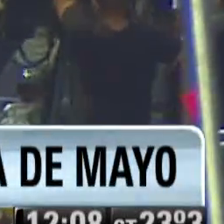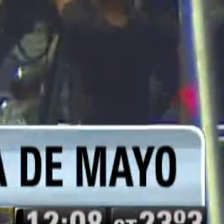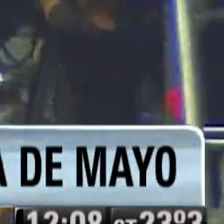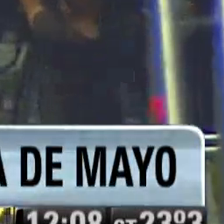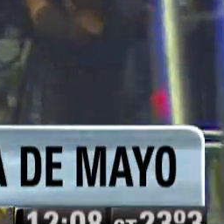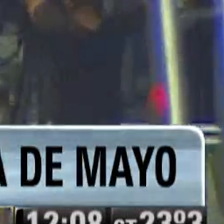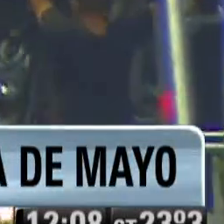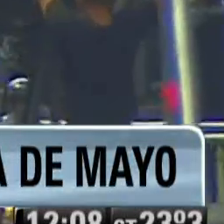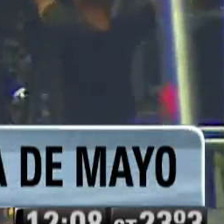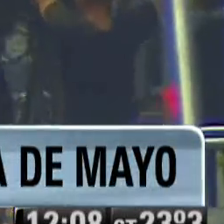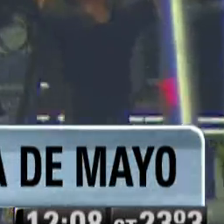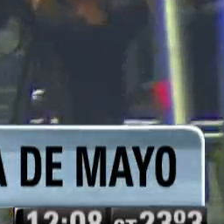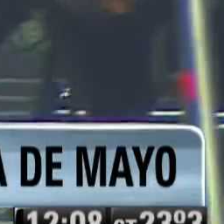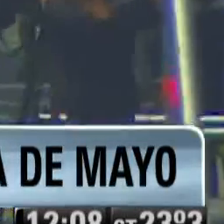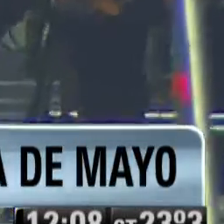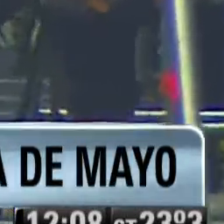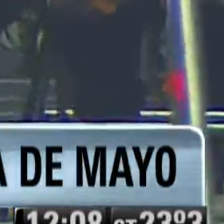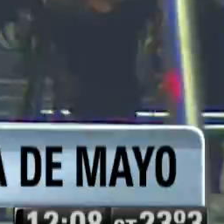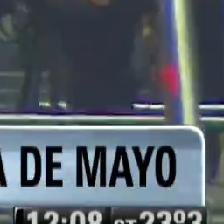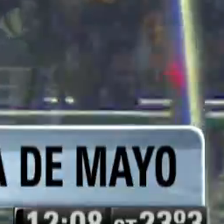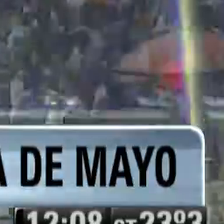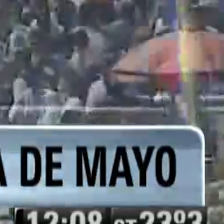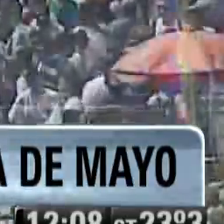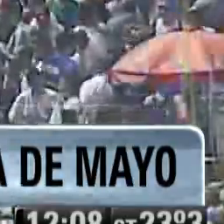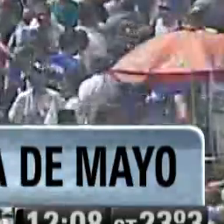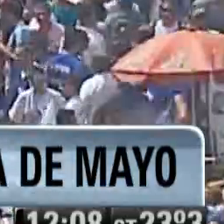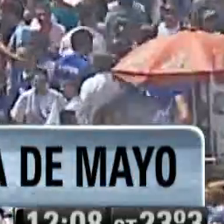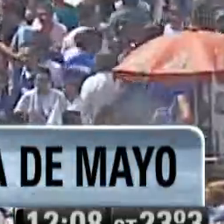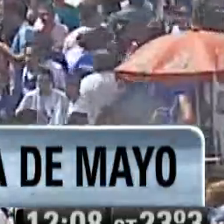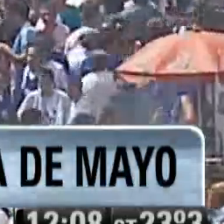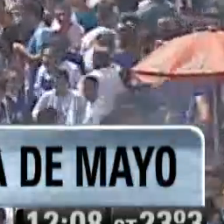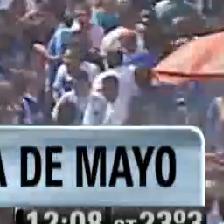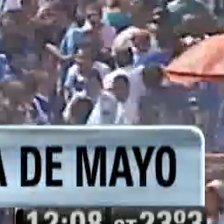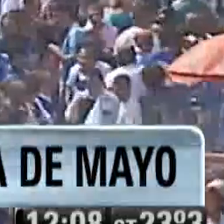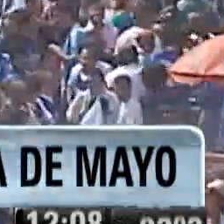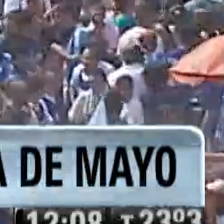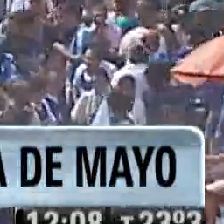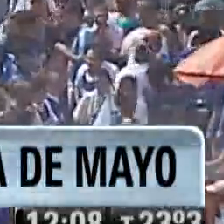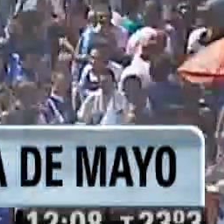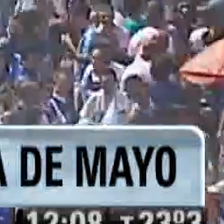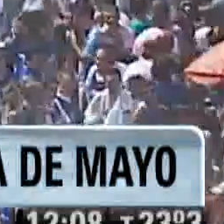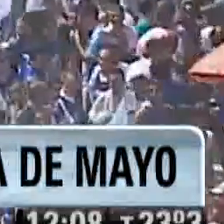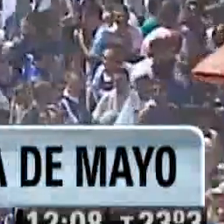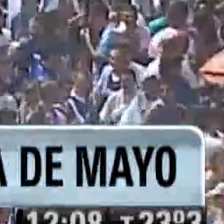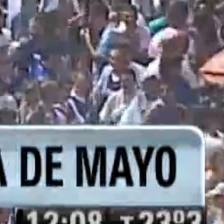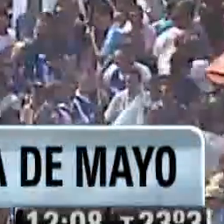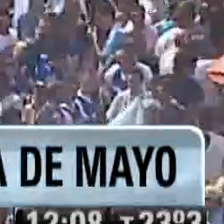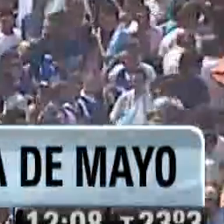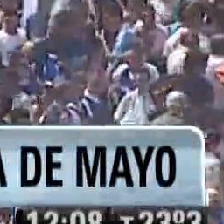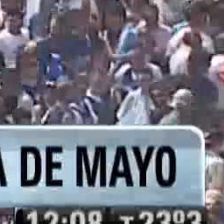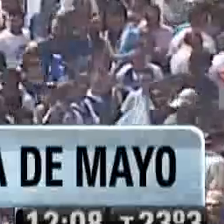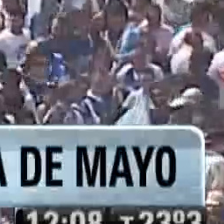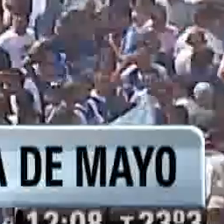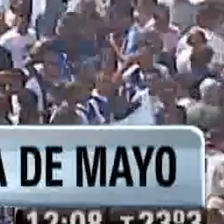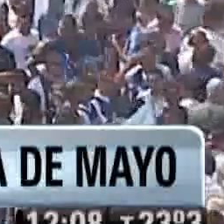organizaciones sociales y políticas se han convocado para acompañar esta apertura, el periodo número